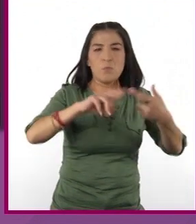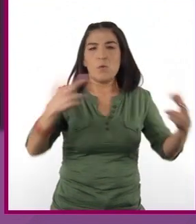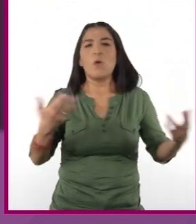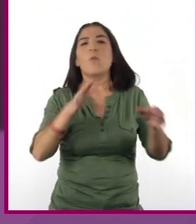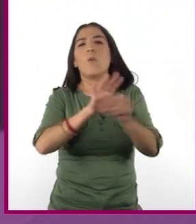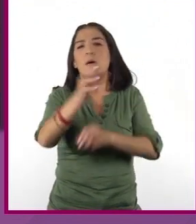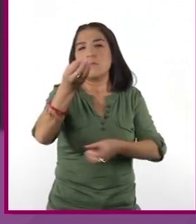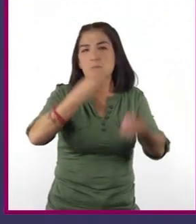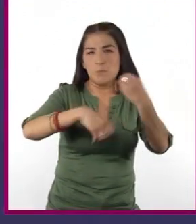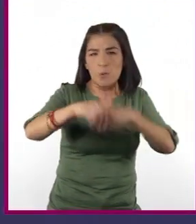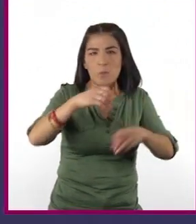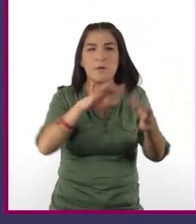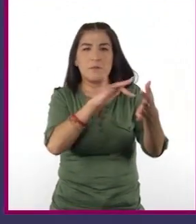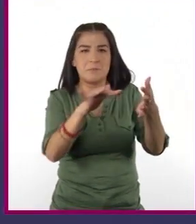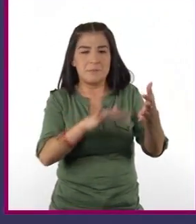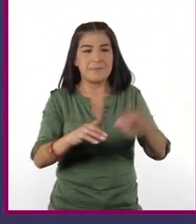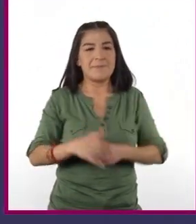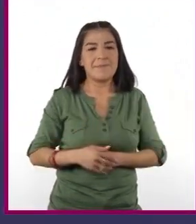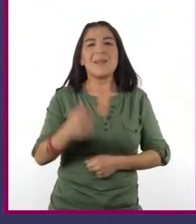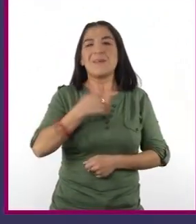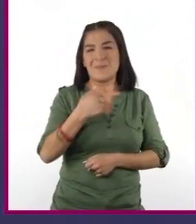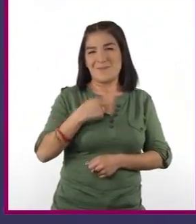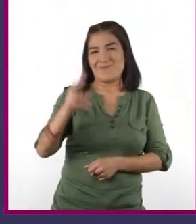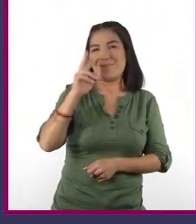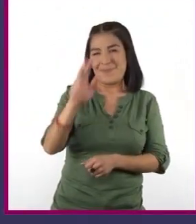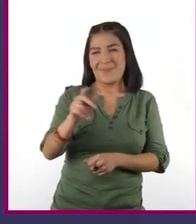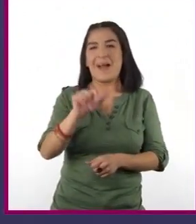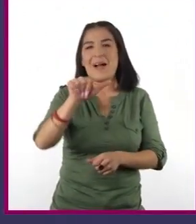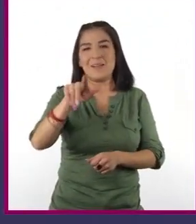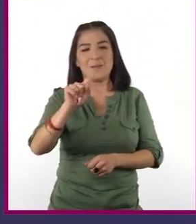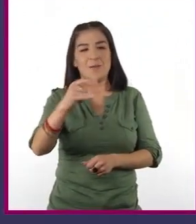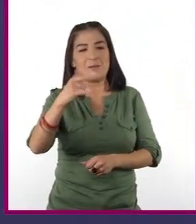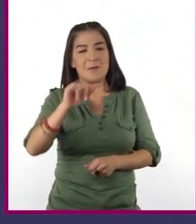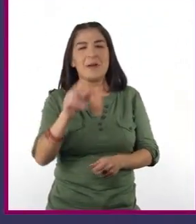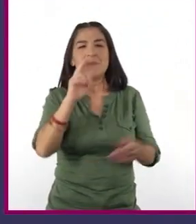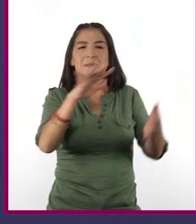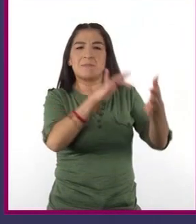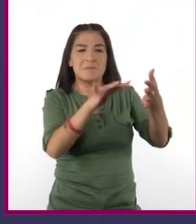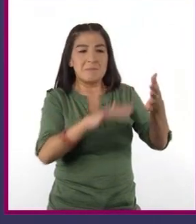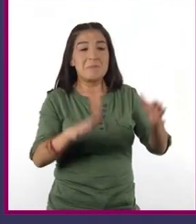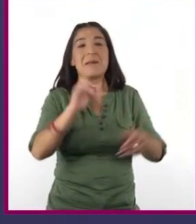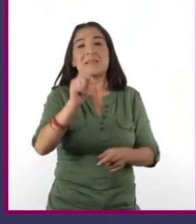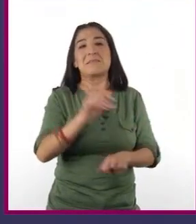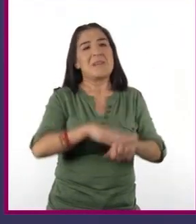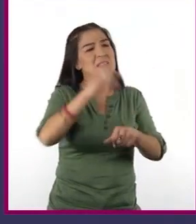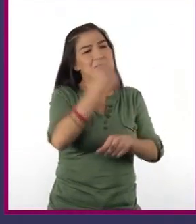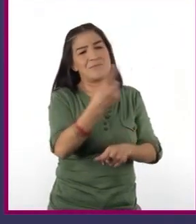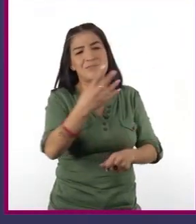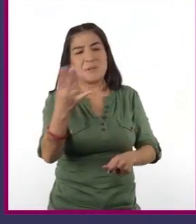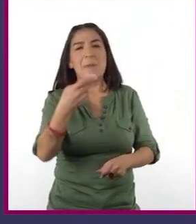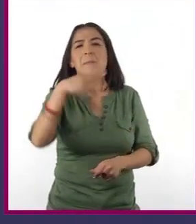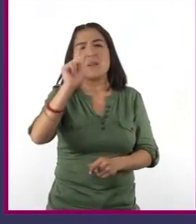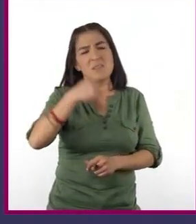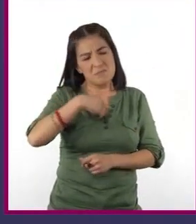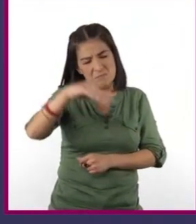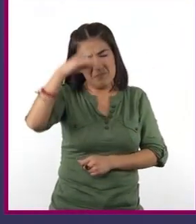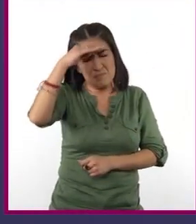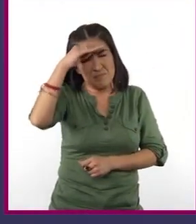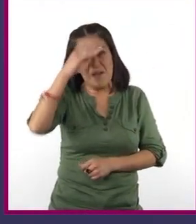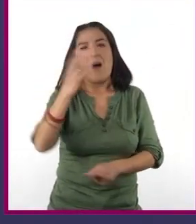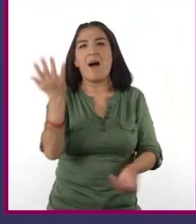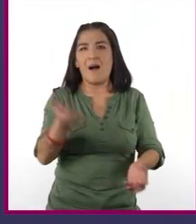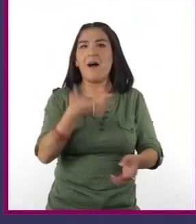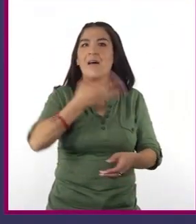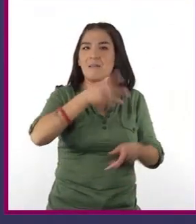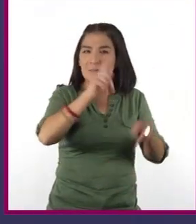literario, etc. Yo me he encontrado con algunas antologías y he leído más de una, pero no me había puesto a pensar en todo